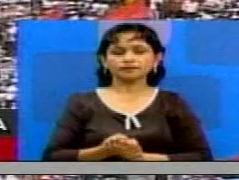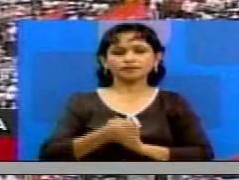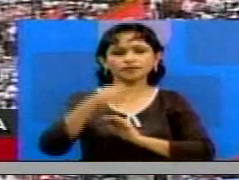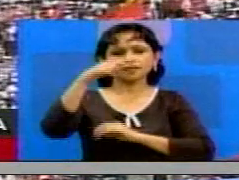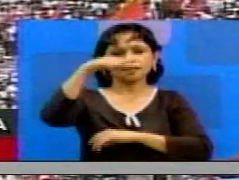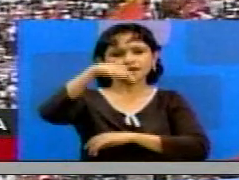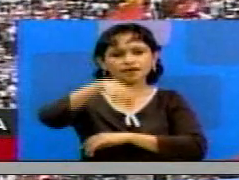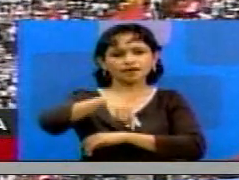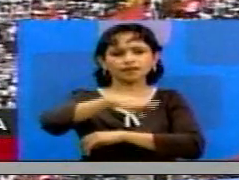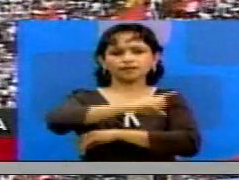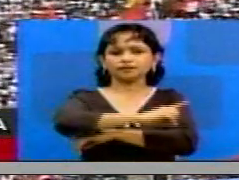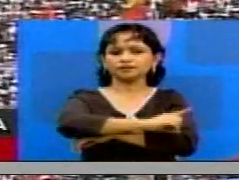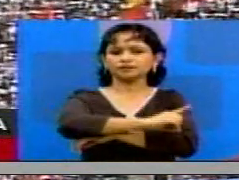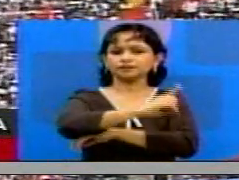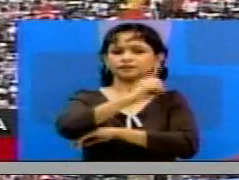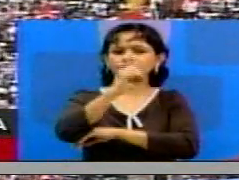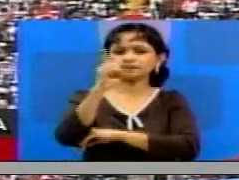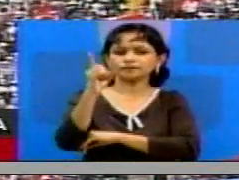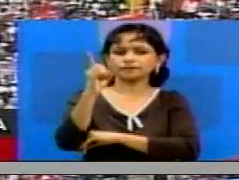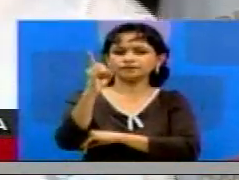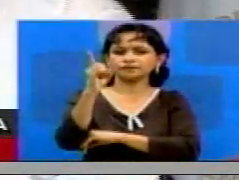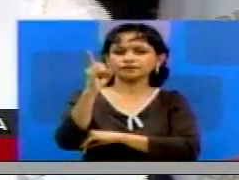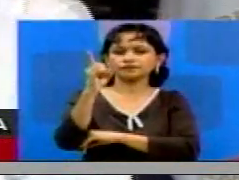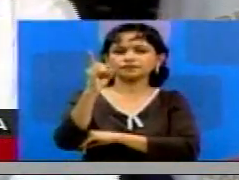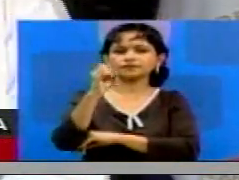En este día